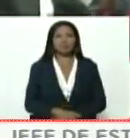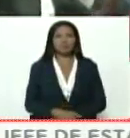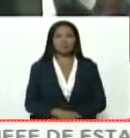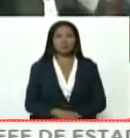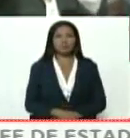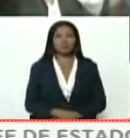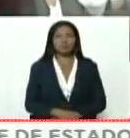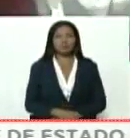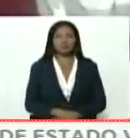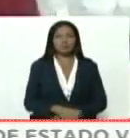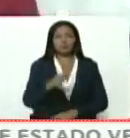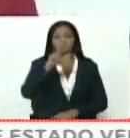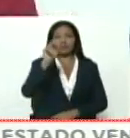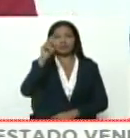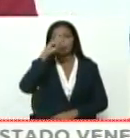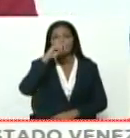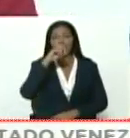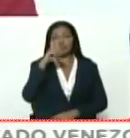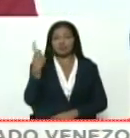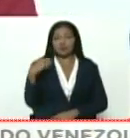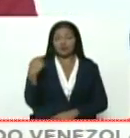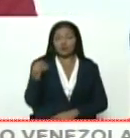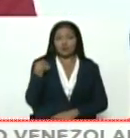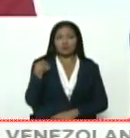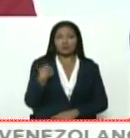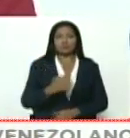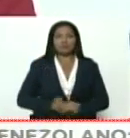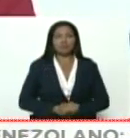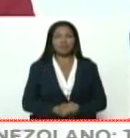Apenas con 30 años que yo tengo.